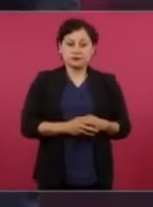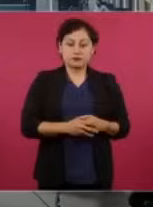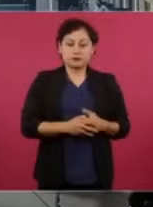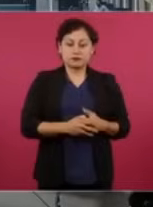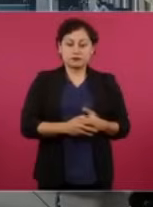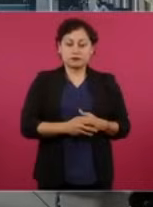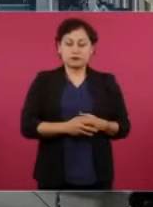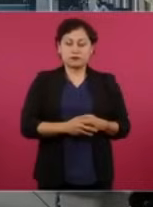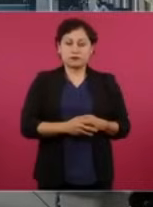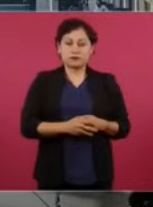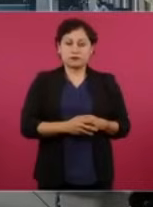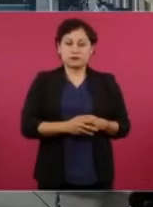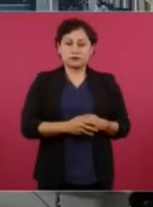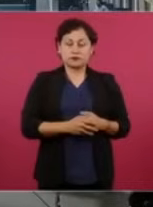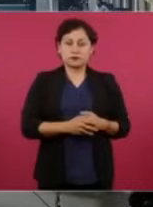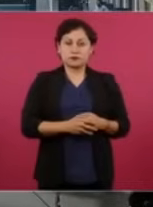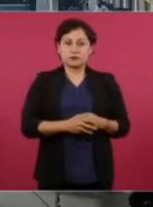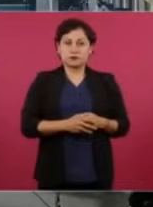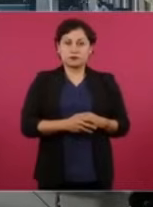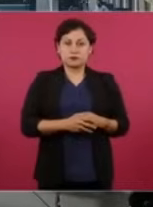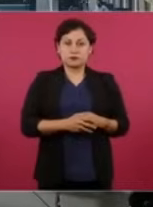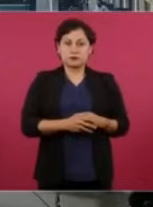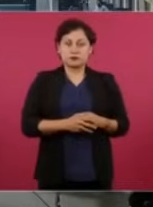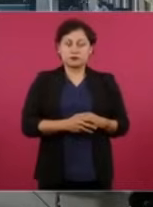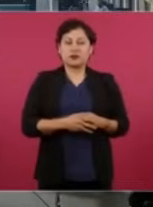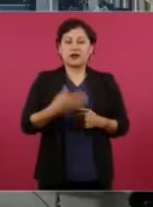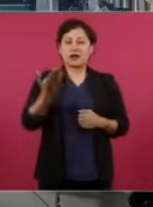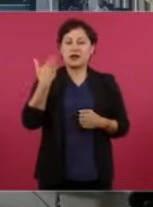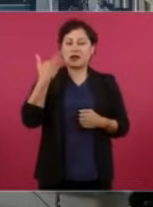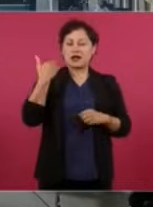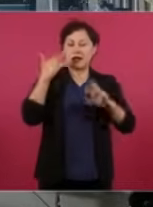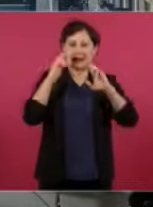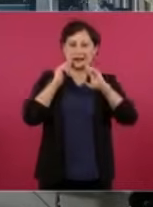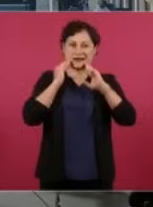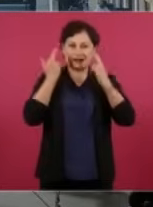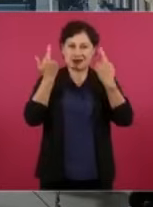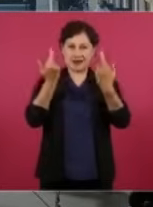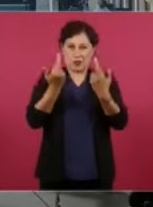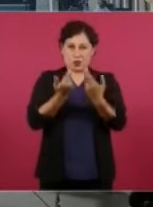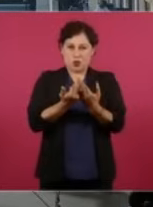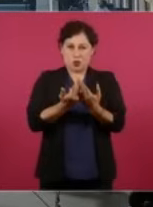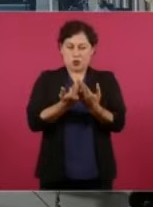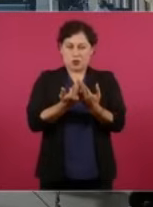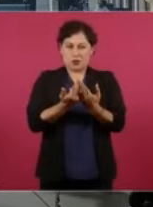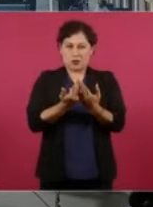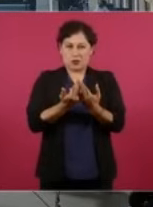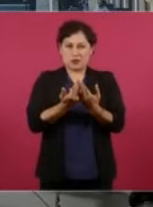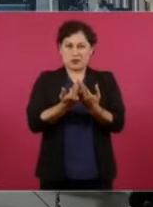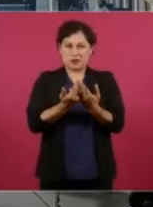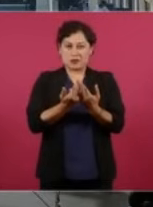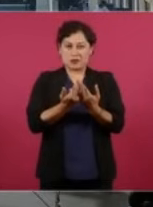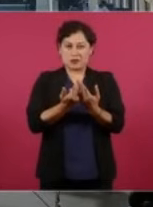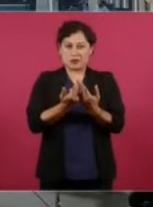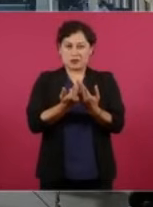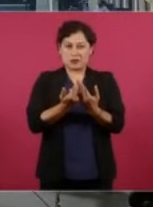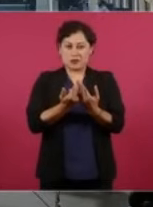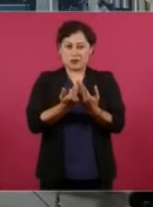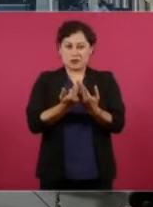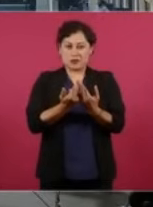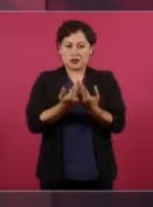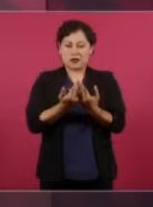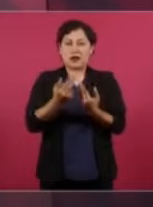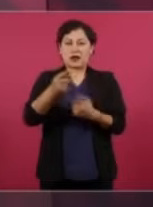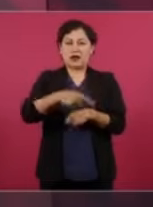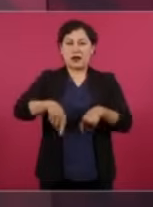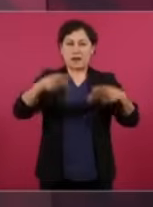con el encuentro. Sí, el encuentro de quienes interactúan en las redes